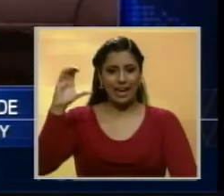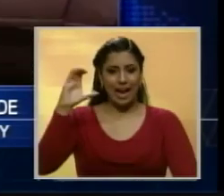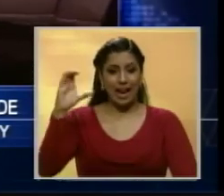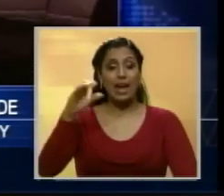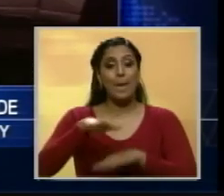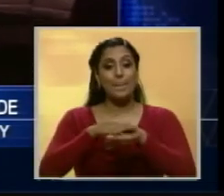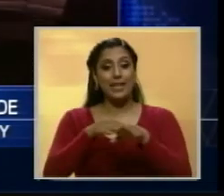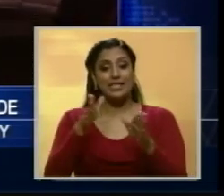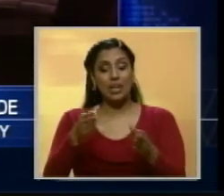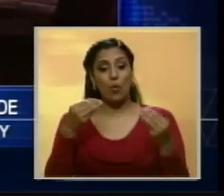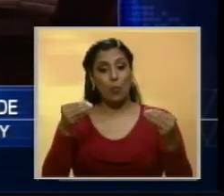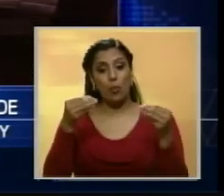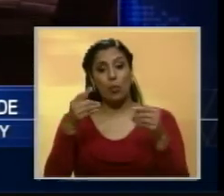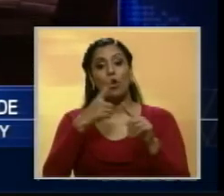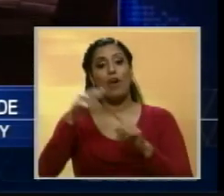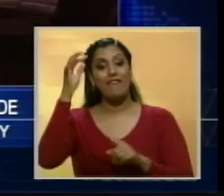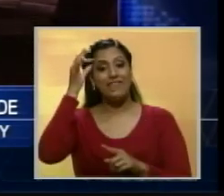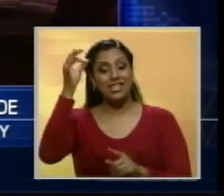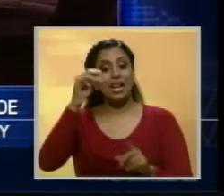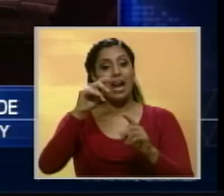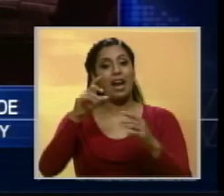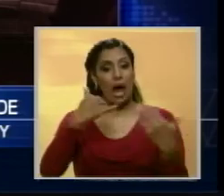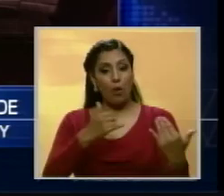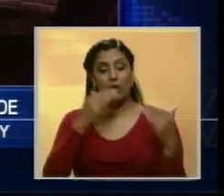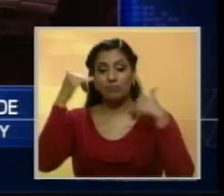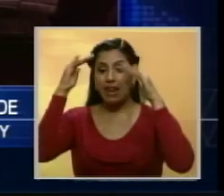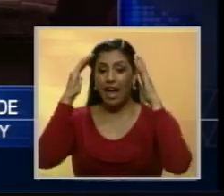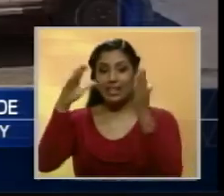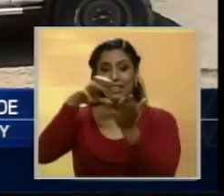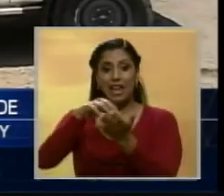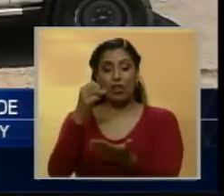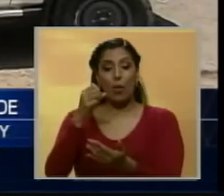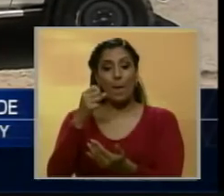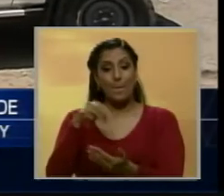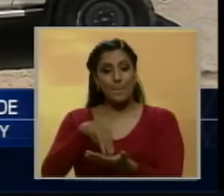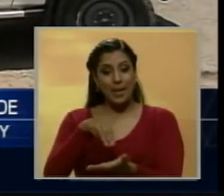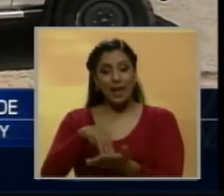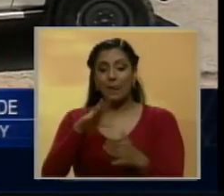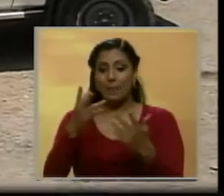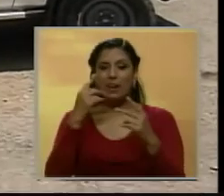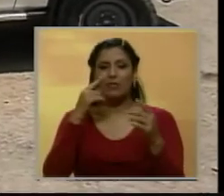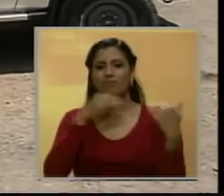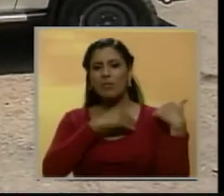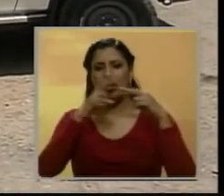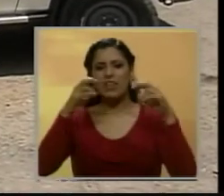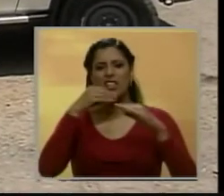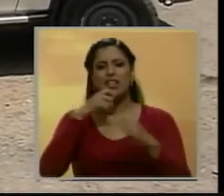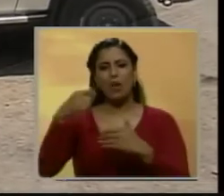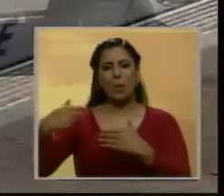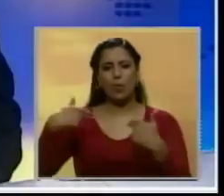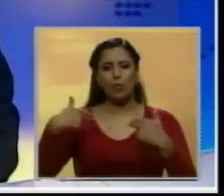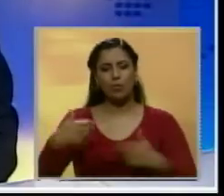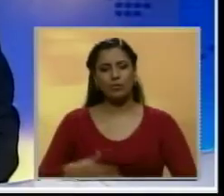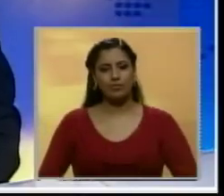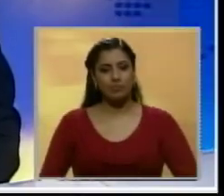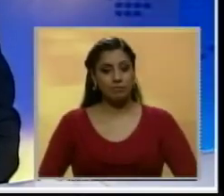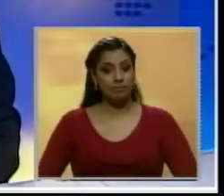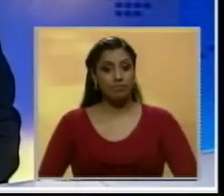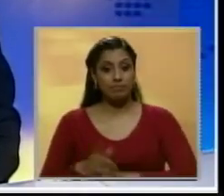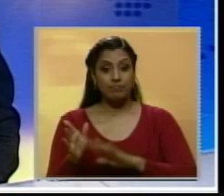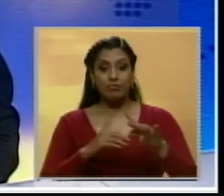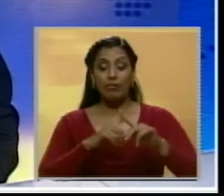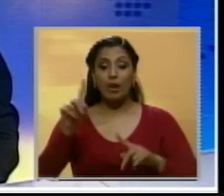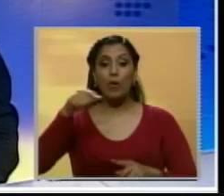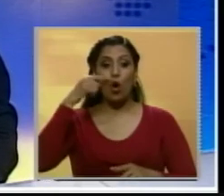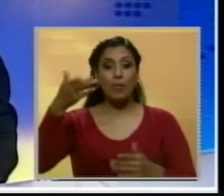El Ministerio Público comisionó a la fiscal número 16 del Estado Miranda, Zoraida Molina, para dirigir la investigación. Y luego de